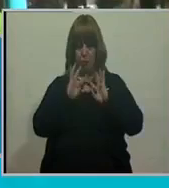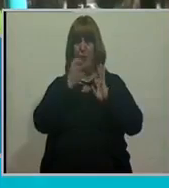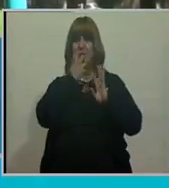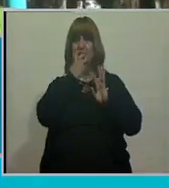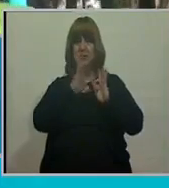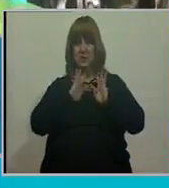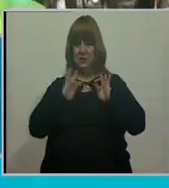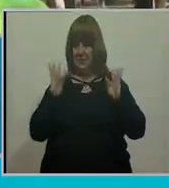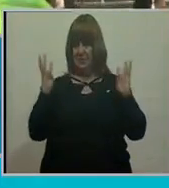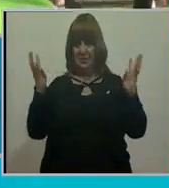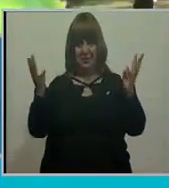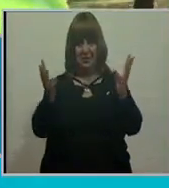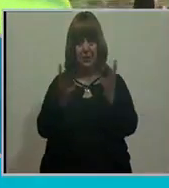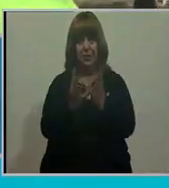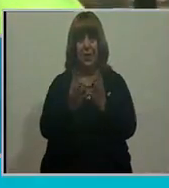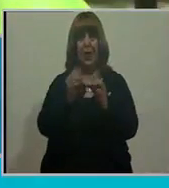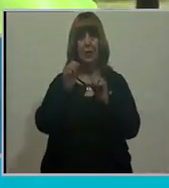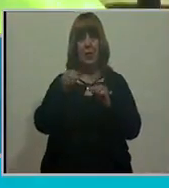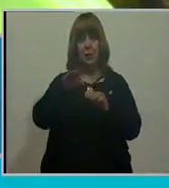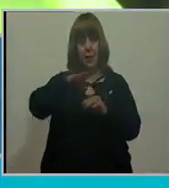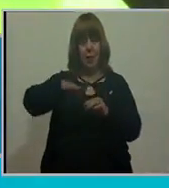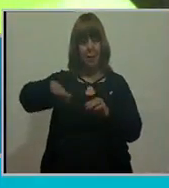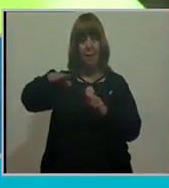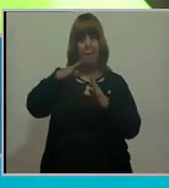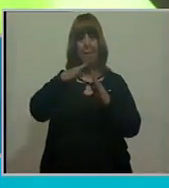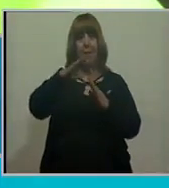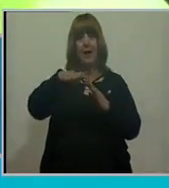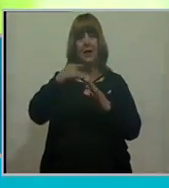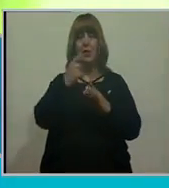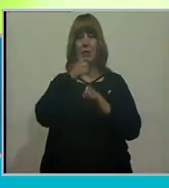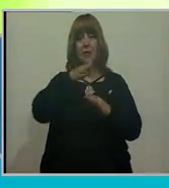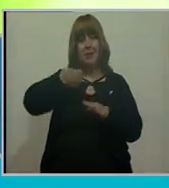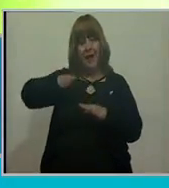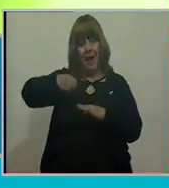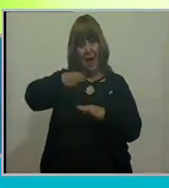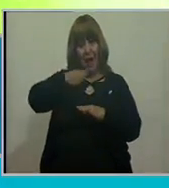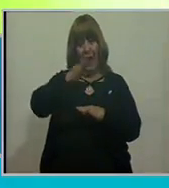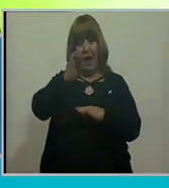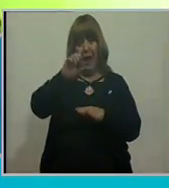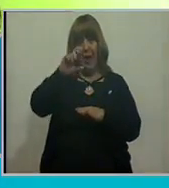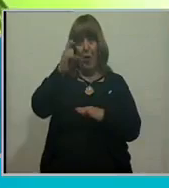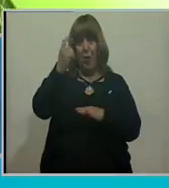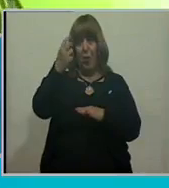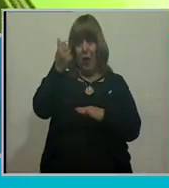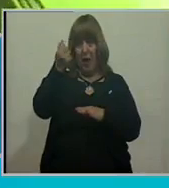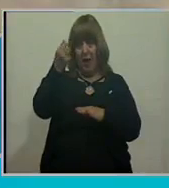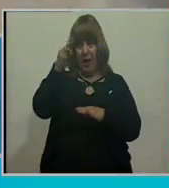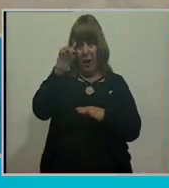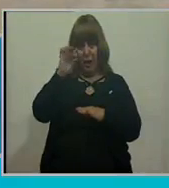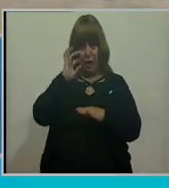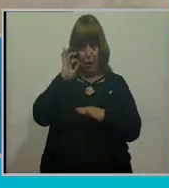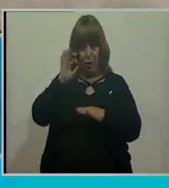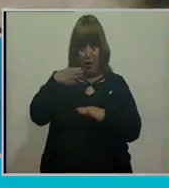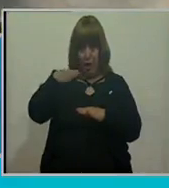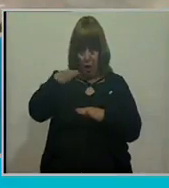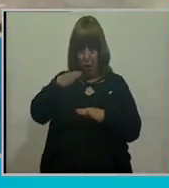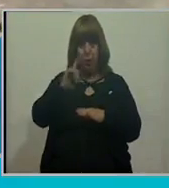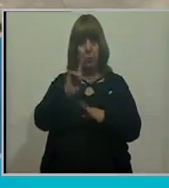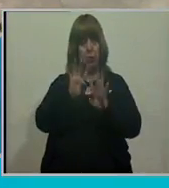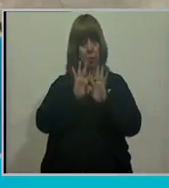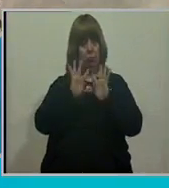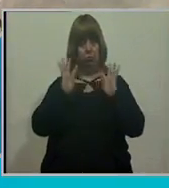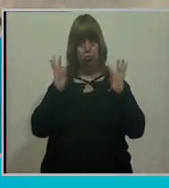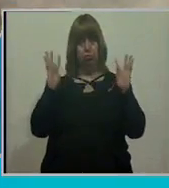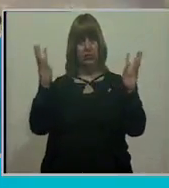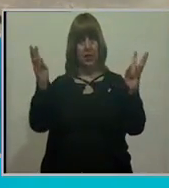también en lo que es el Parque O'Higgins, en la zona del Acuario. Pero a su vez también hay una intervención urbanística donde usted puede observar una visualización